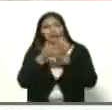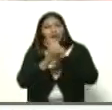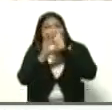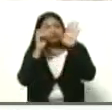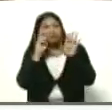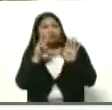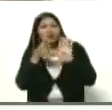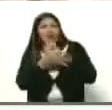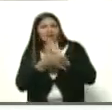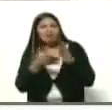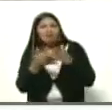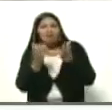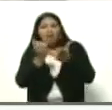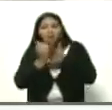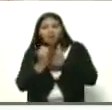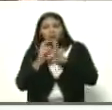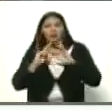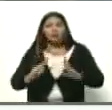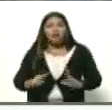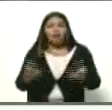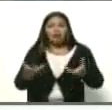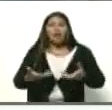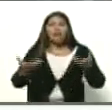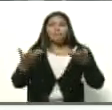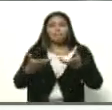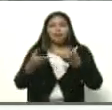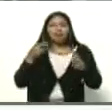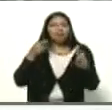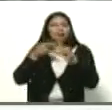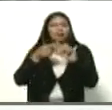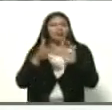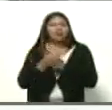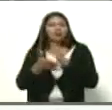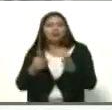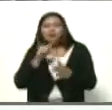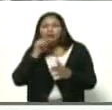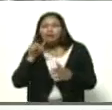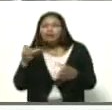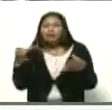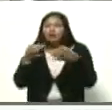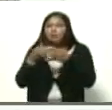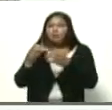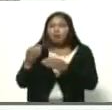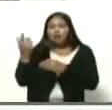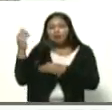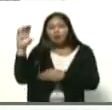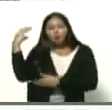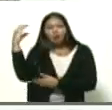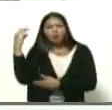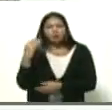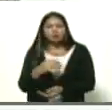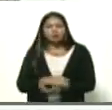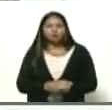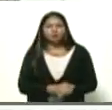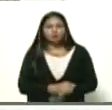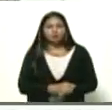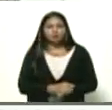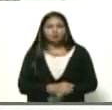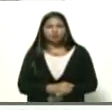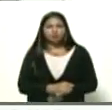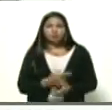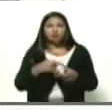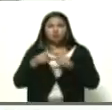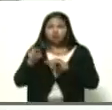se veía que tal ayuda humanitaria había sido la quemada desde el bando que estaba en Colombia. Y el New York